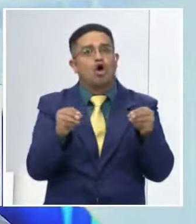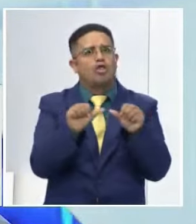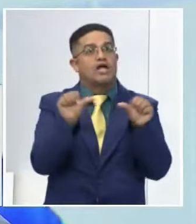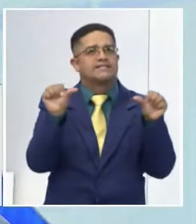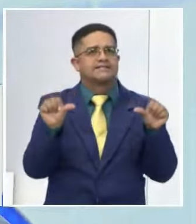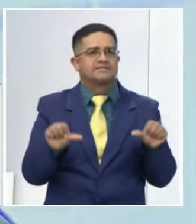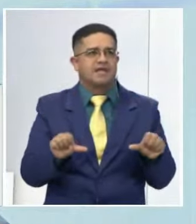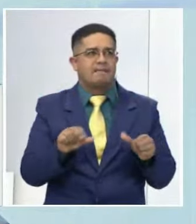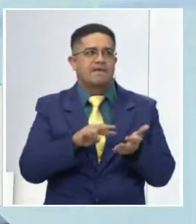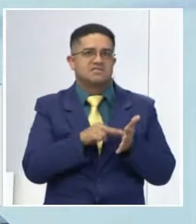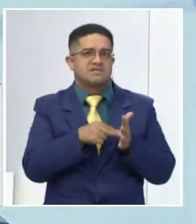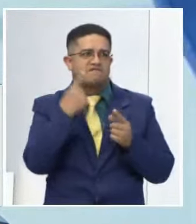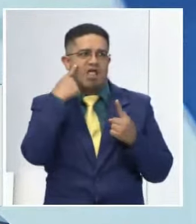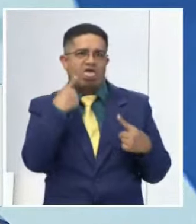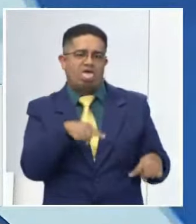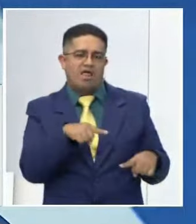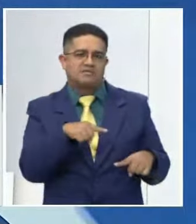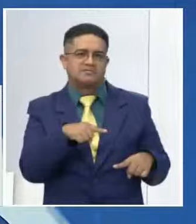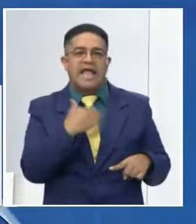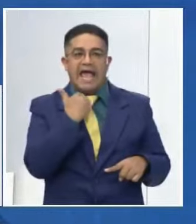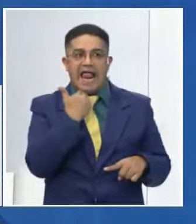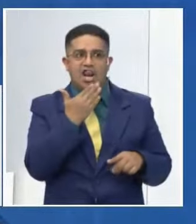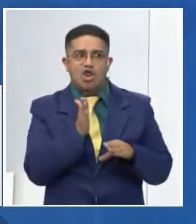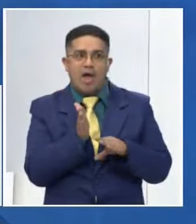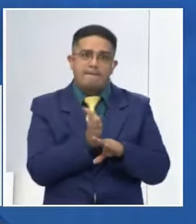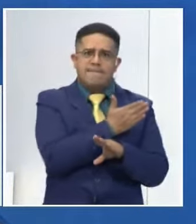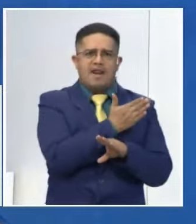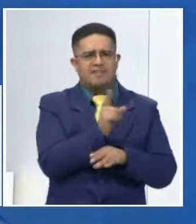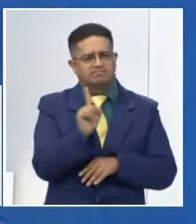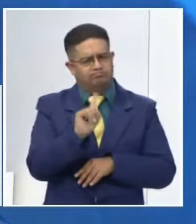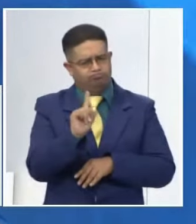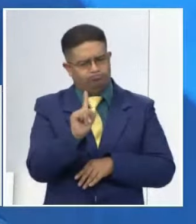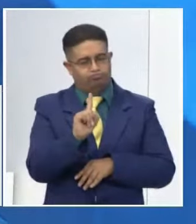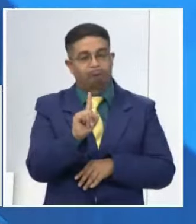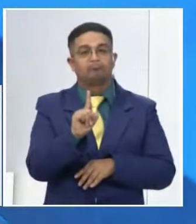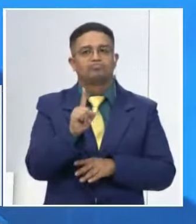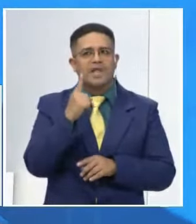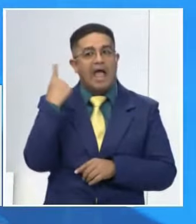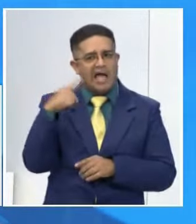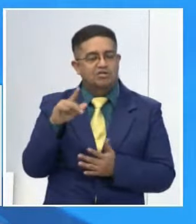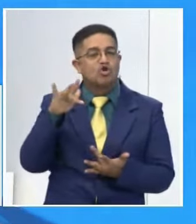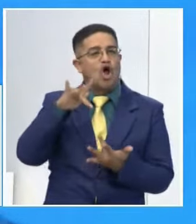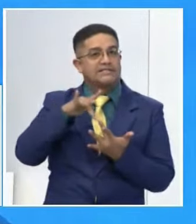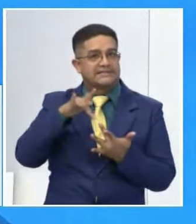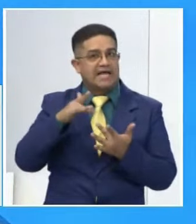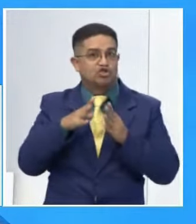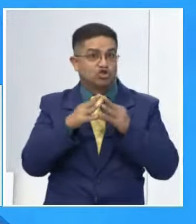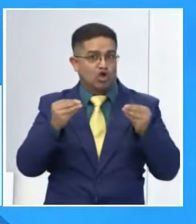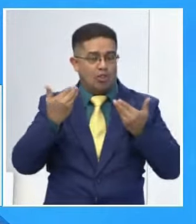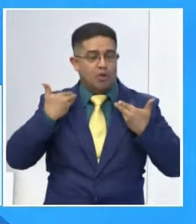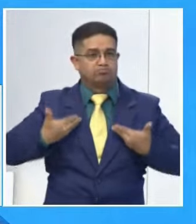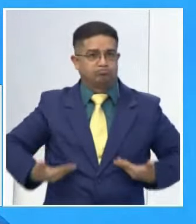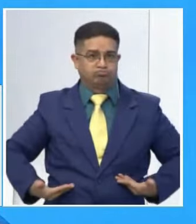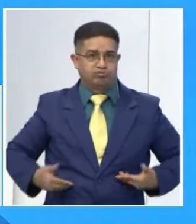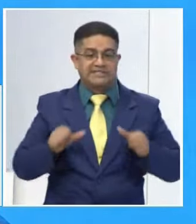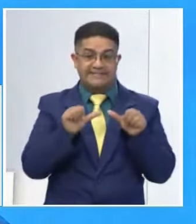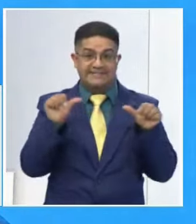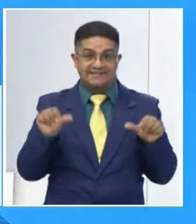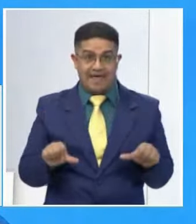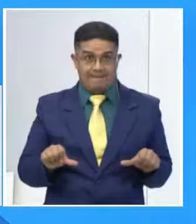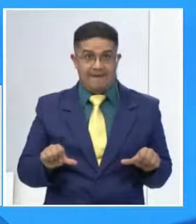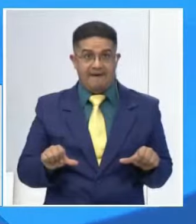No está aislada. No la podemos tratar como un órgano aparte, ya que obviamente está interconectada con todo nuestro sistema. Eso quiere decir que la boca